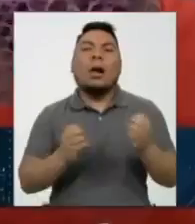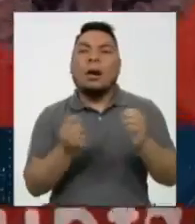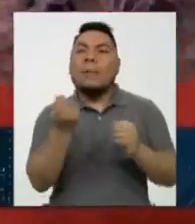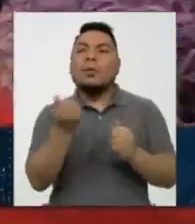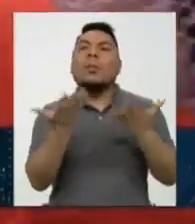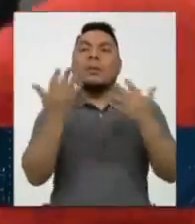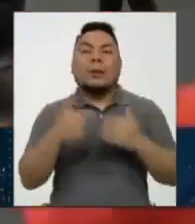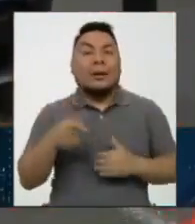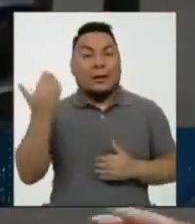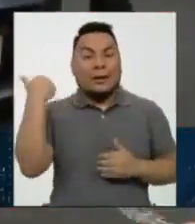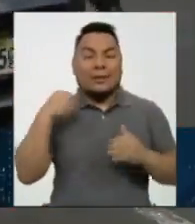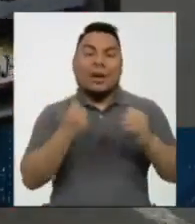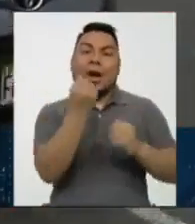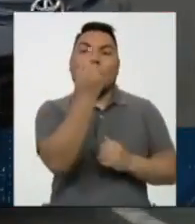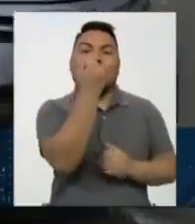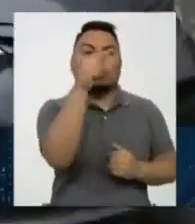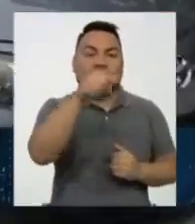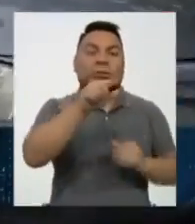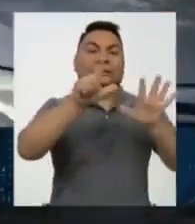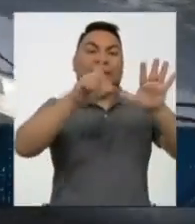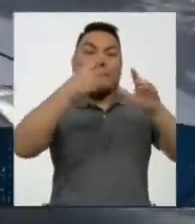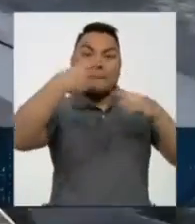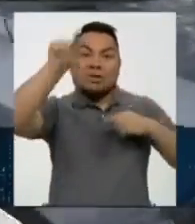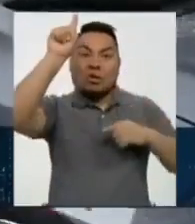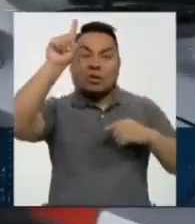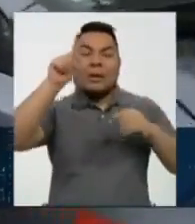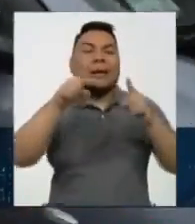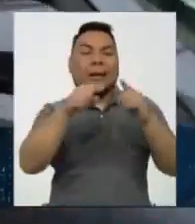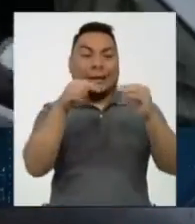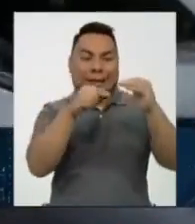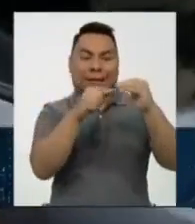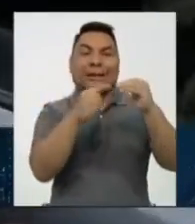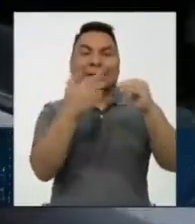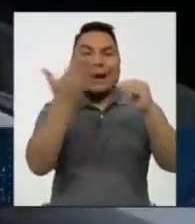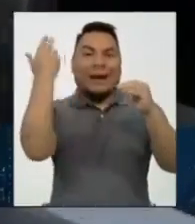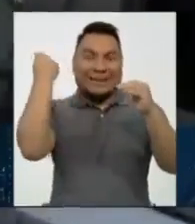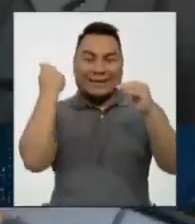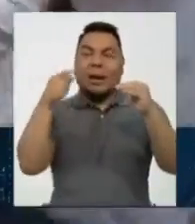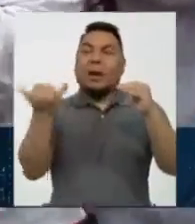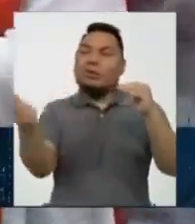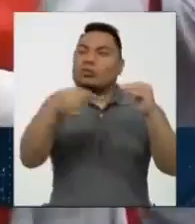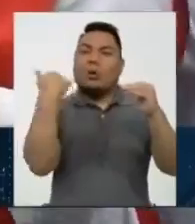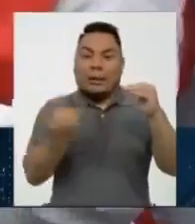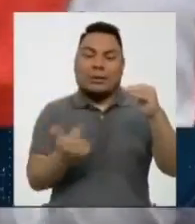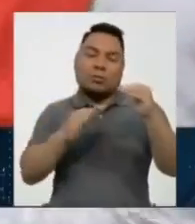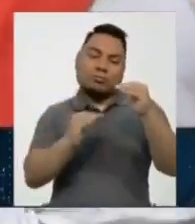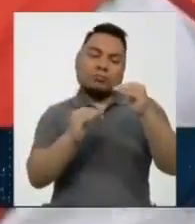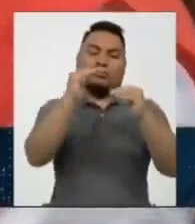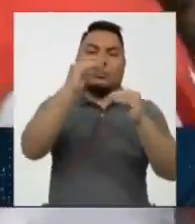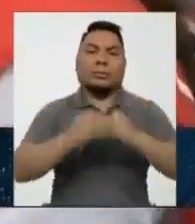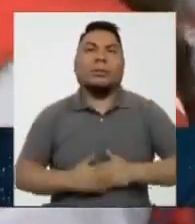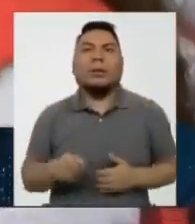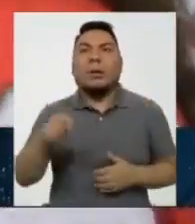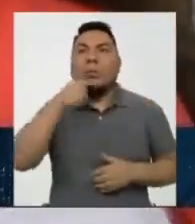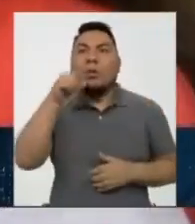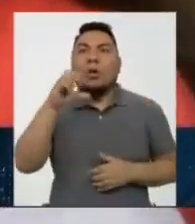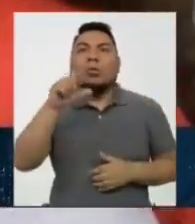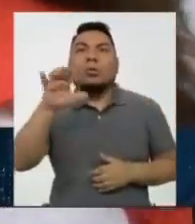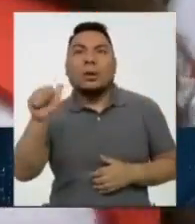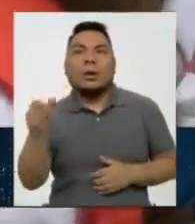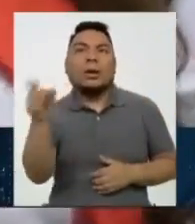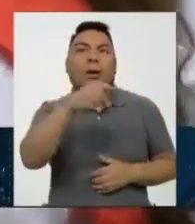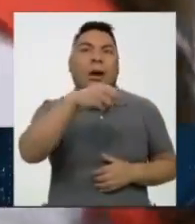todos los peruanos, 11.7 millones, 11.700.000 soles es lo que tenemos que superar juntos. Olga Sumarán, María de